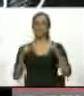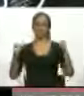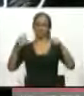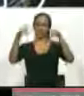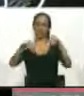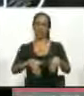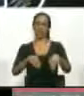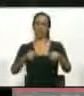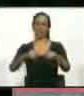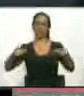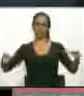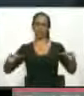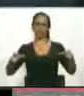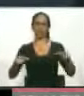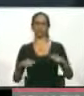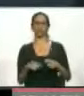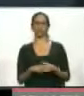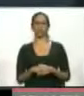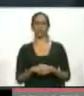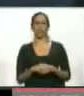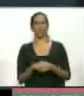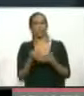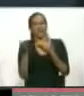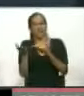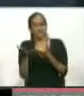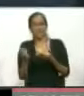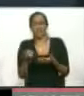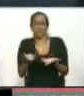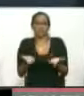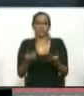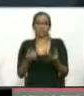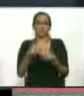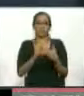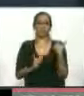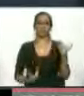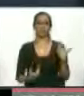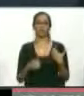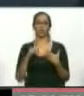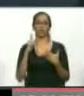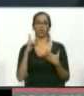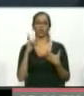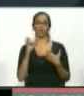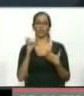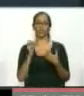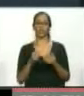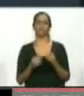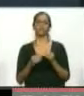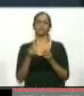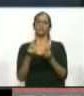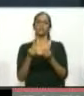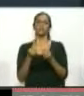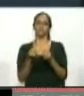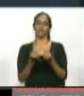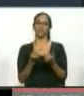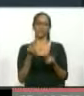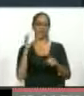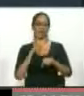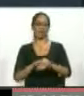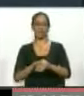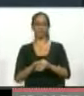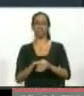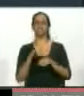en una fosa común para verla no del hecho de que el presidente duque incrementará la recompensa contra ella por un monto de unos